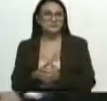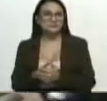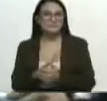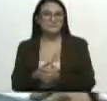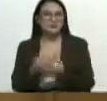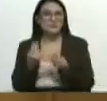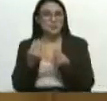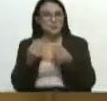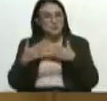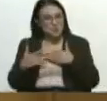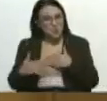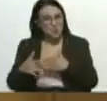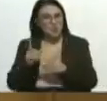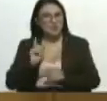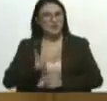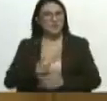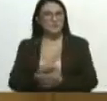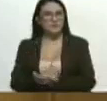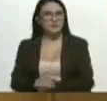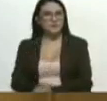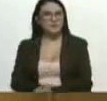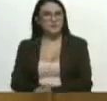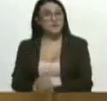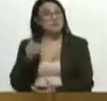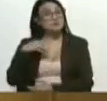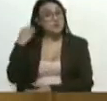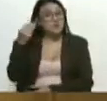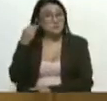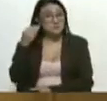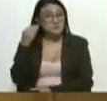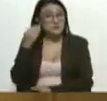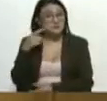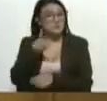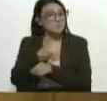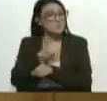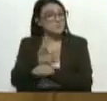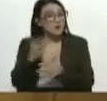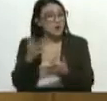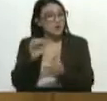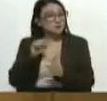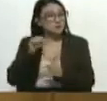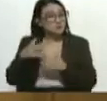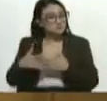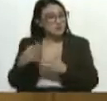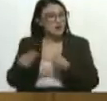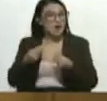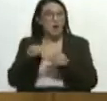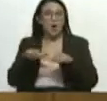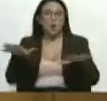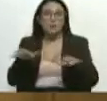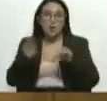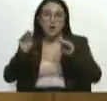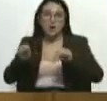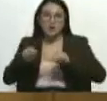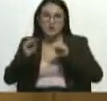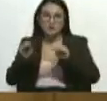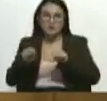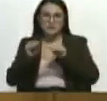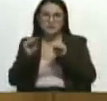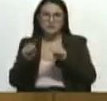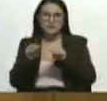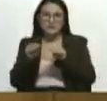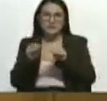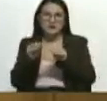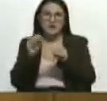Queda mucho por hacer, pero yo pienso que lo principal se ha hecho, que es convocar